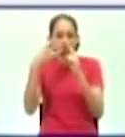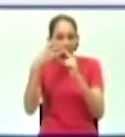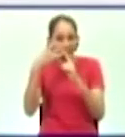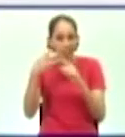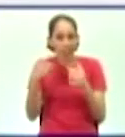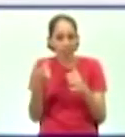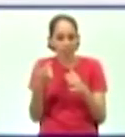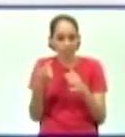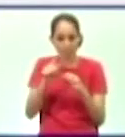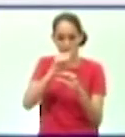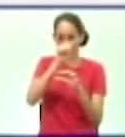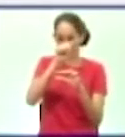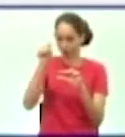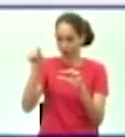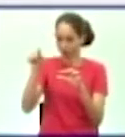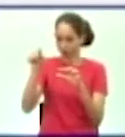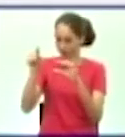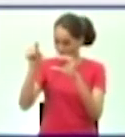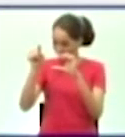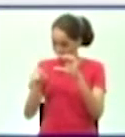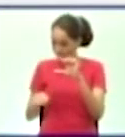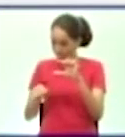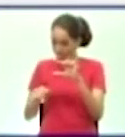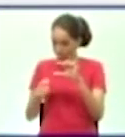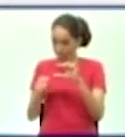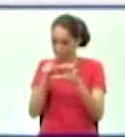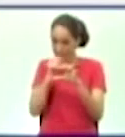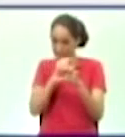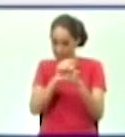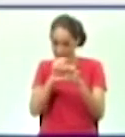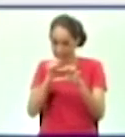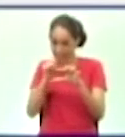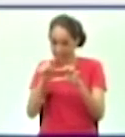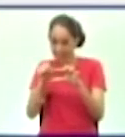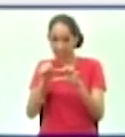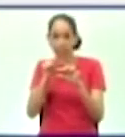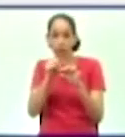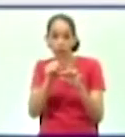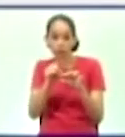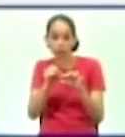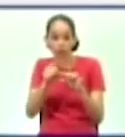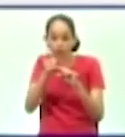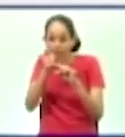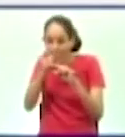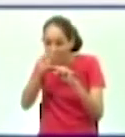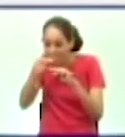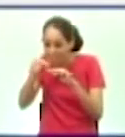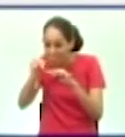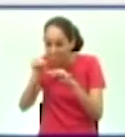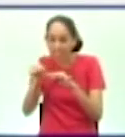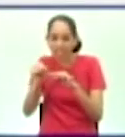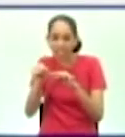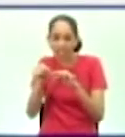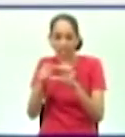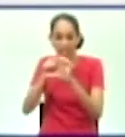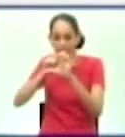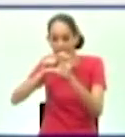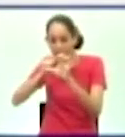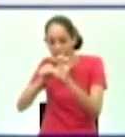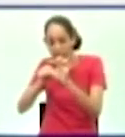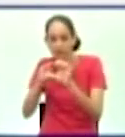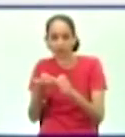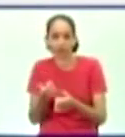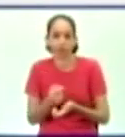circunferencia y está formado por 2 semirrectas de origen común, que ese punto de origen común es el vértice que ya les